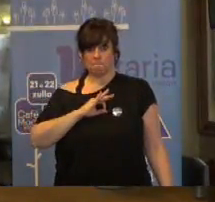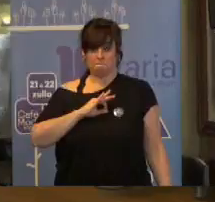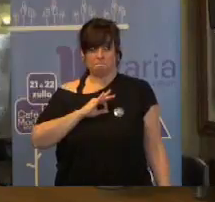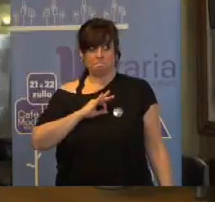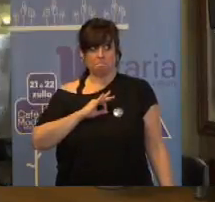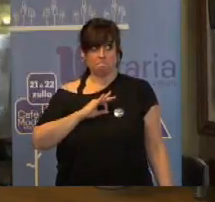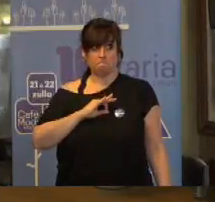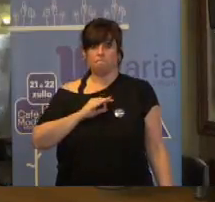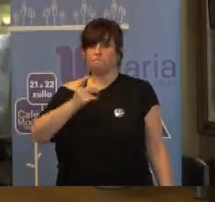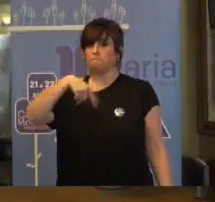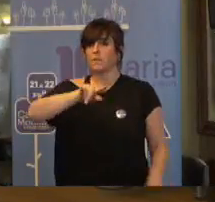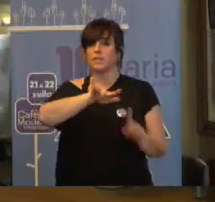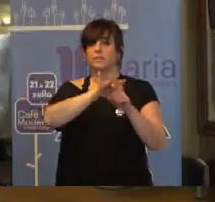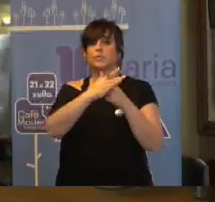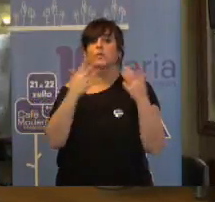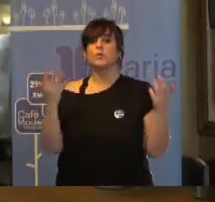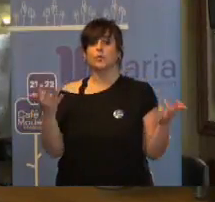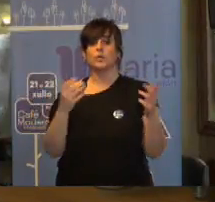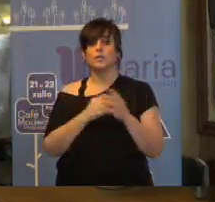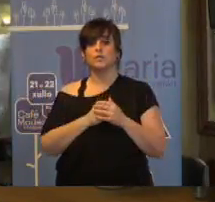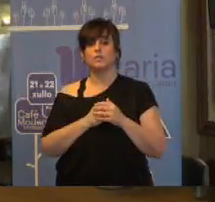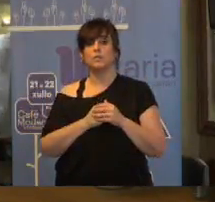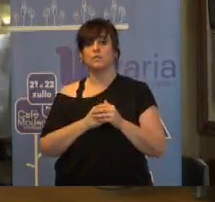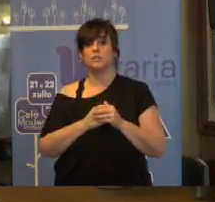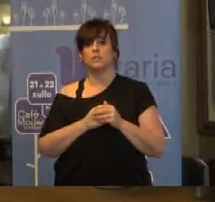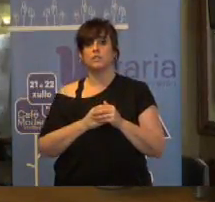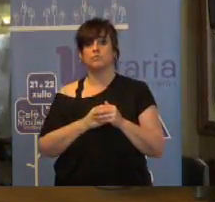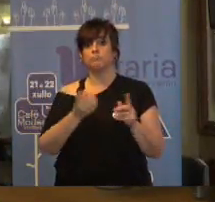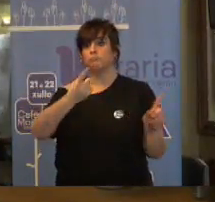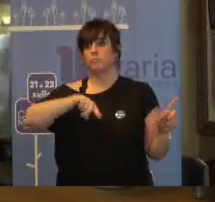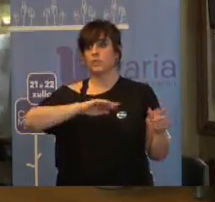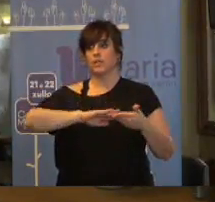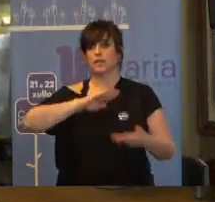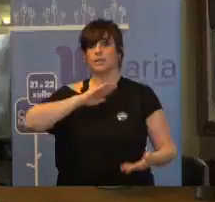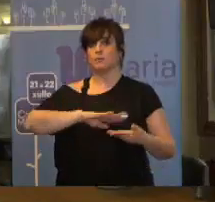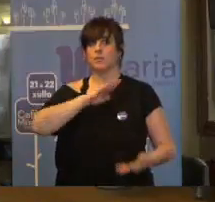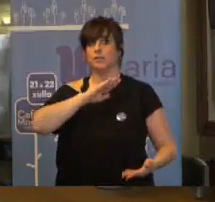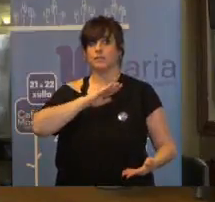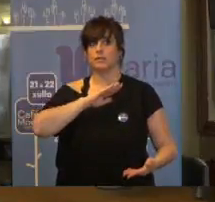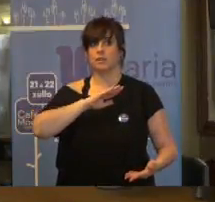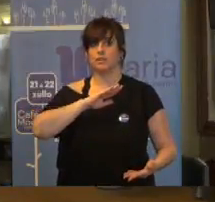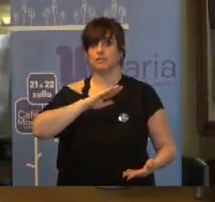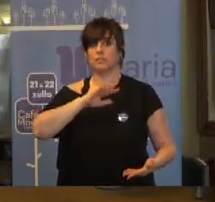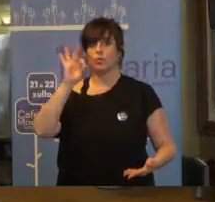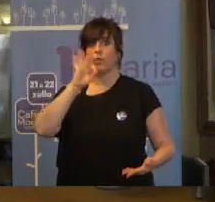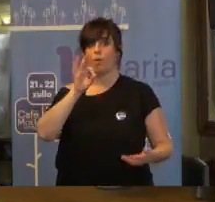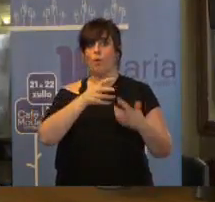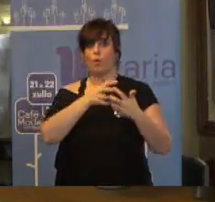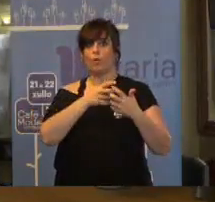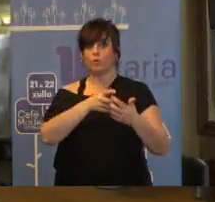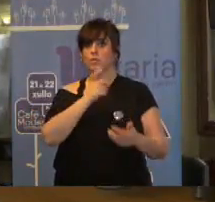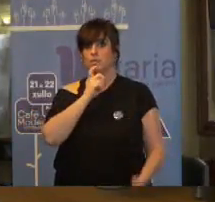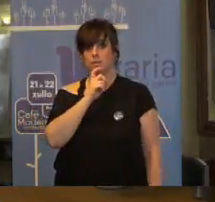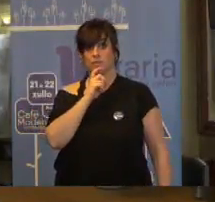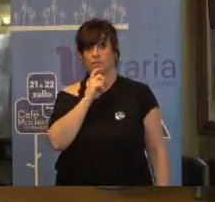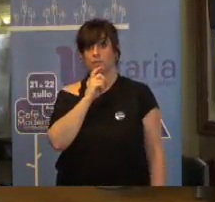verdadeiramente estamos nunha situación que non temos capacidade ou temos moi difícil loitar contra todos os